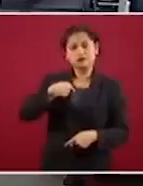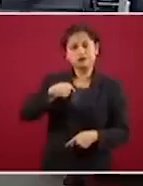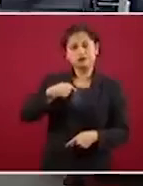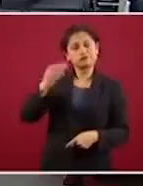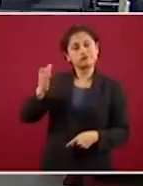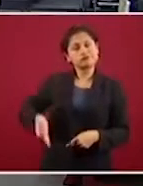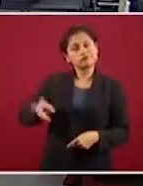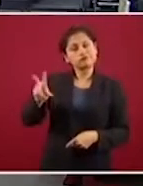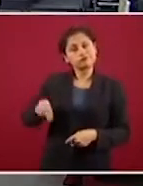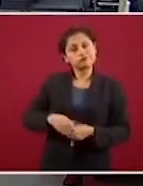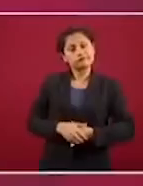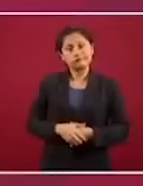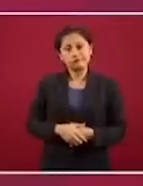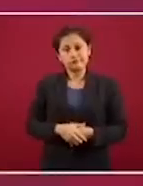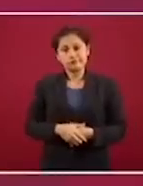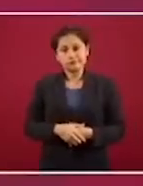en la